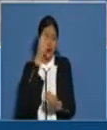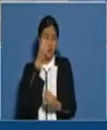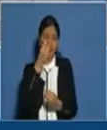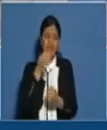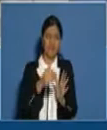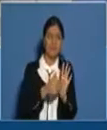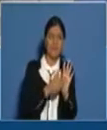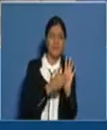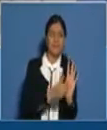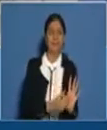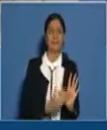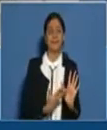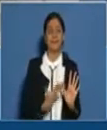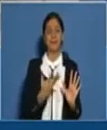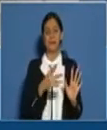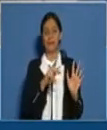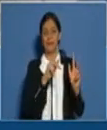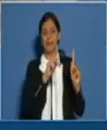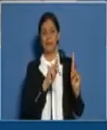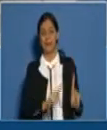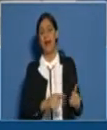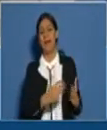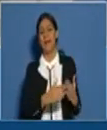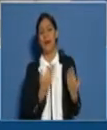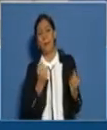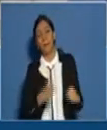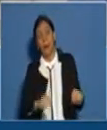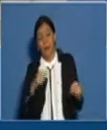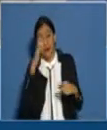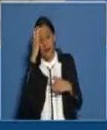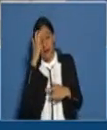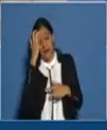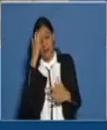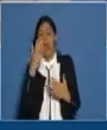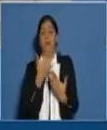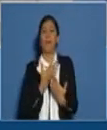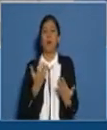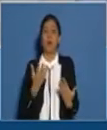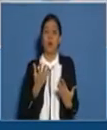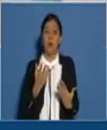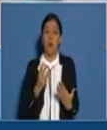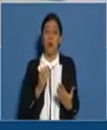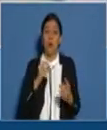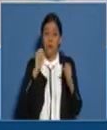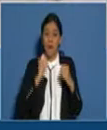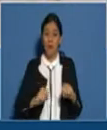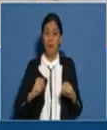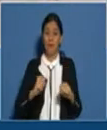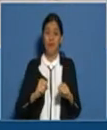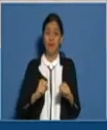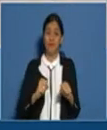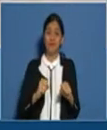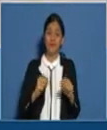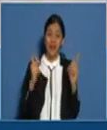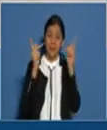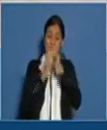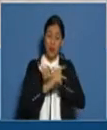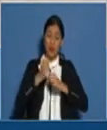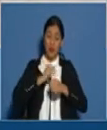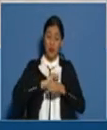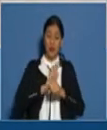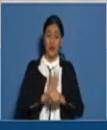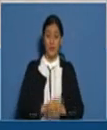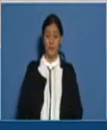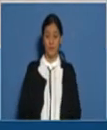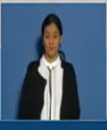familiares con alto factor de riesgo. Así que todo eso está aislado. Aquel que va a su casa, que va con